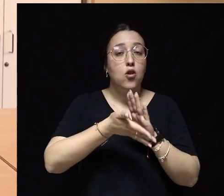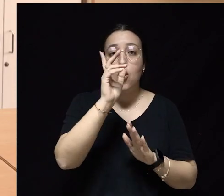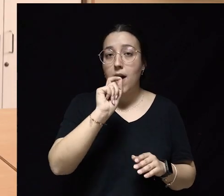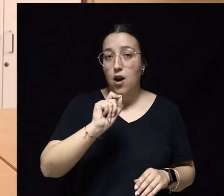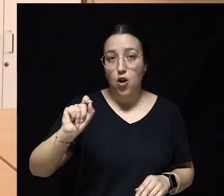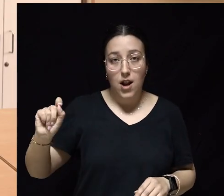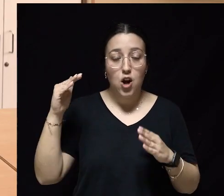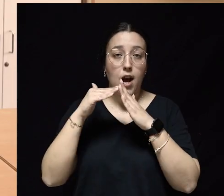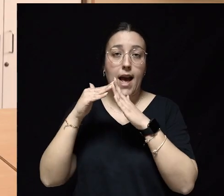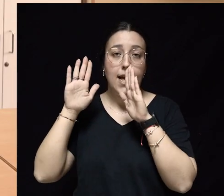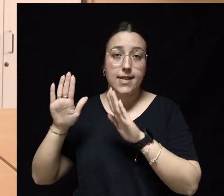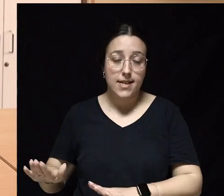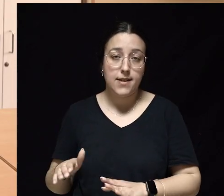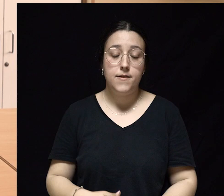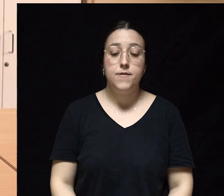alrededor del